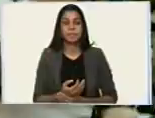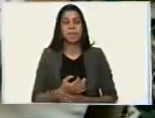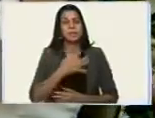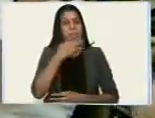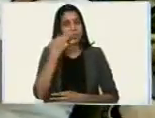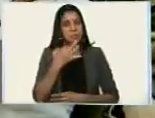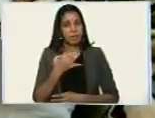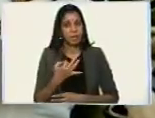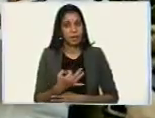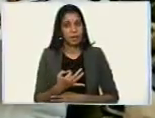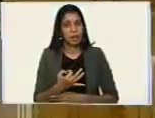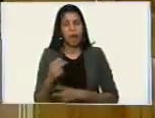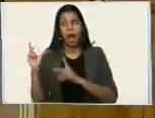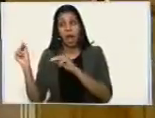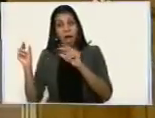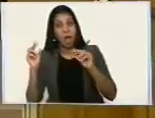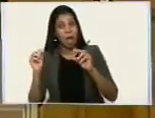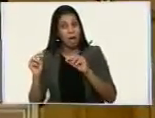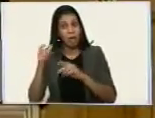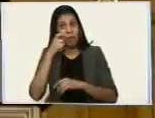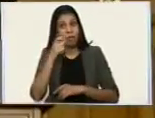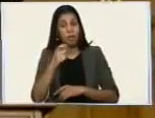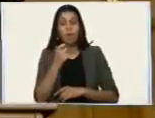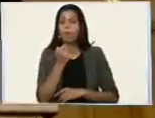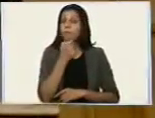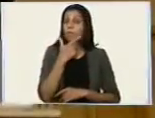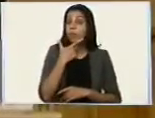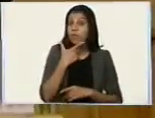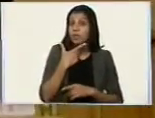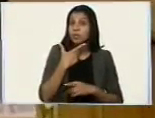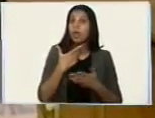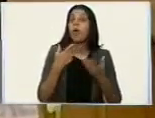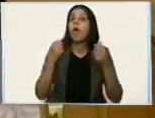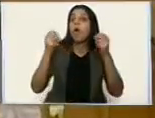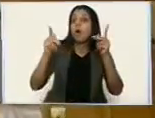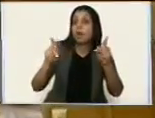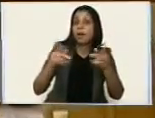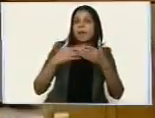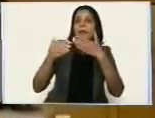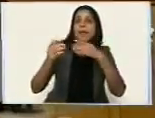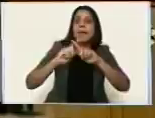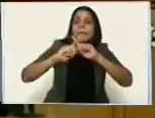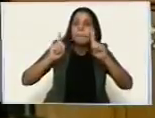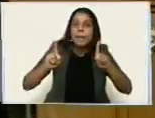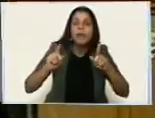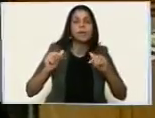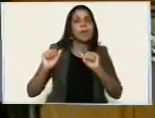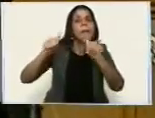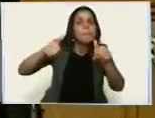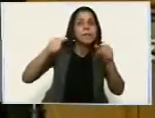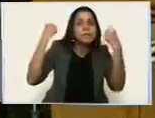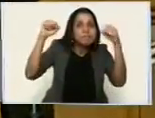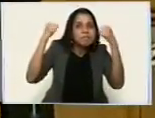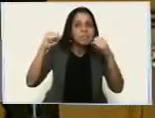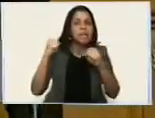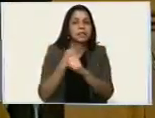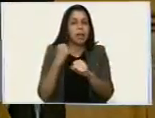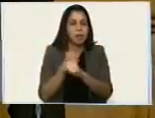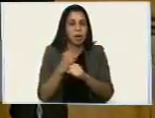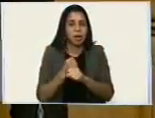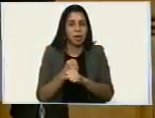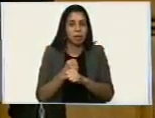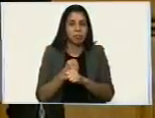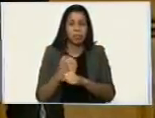Realmente, como dirían por ahí el pueblo, muy bonito todo, pero a trabajar. Y esto es lo que nosotros hacemos, ¿verdad? El presidente hoy nos